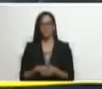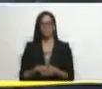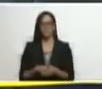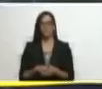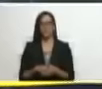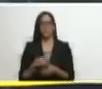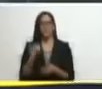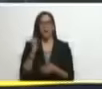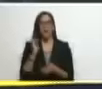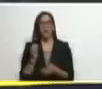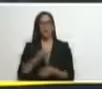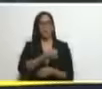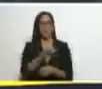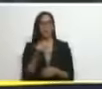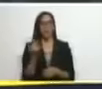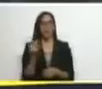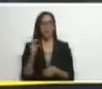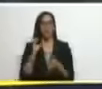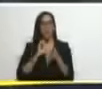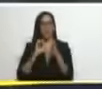Hay un conjunto de elementos